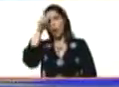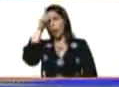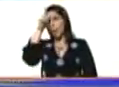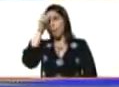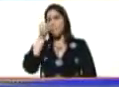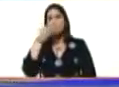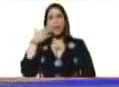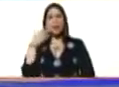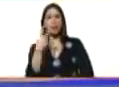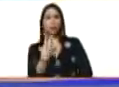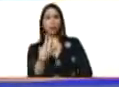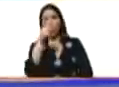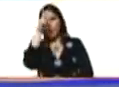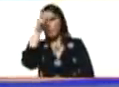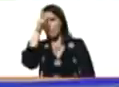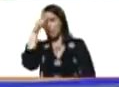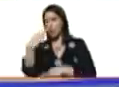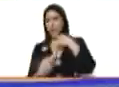de la revolución.